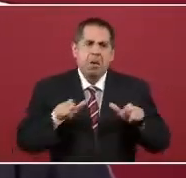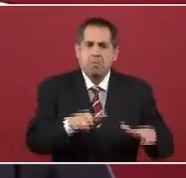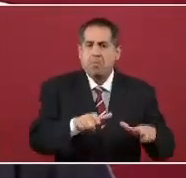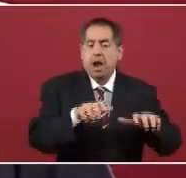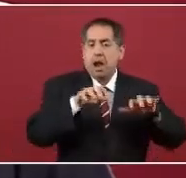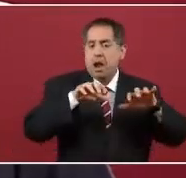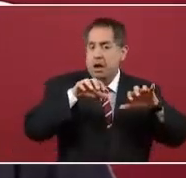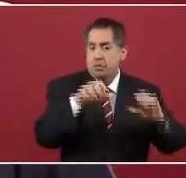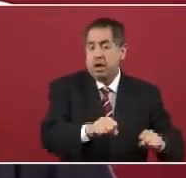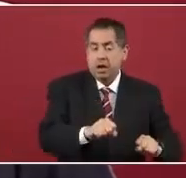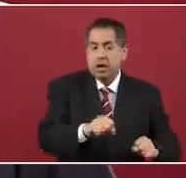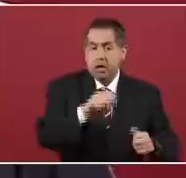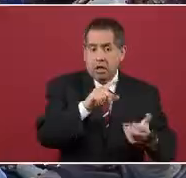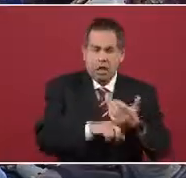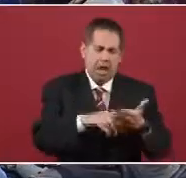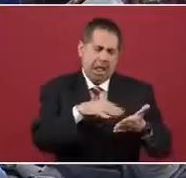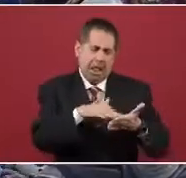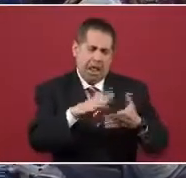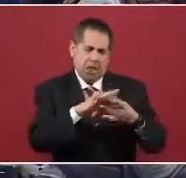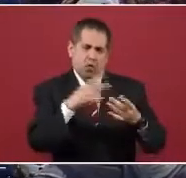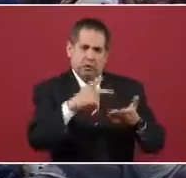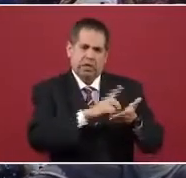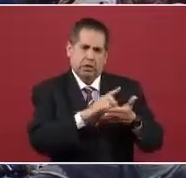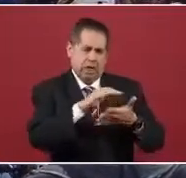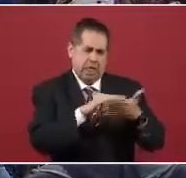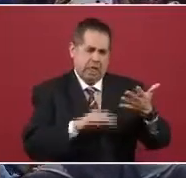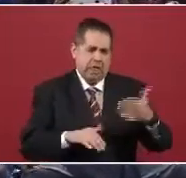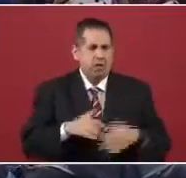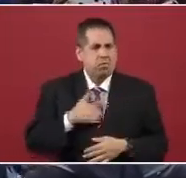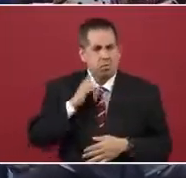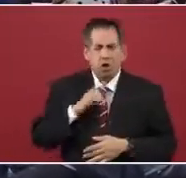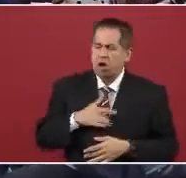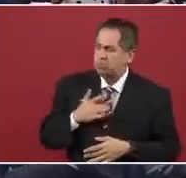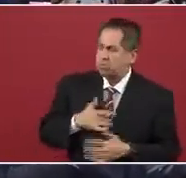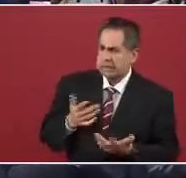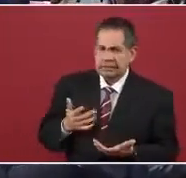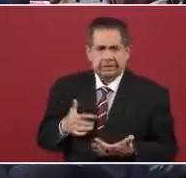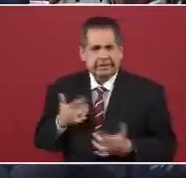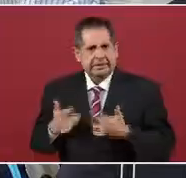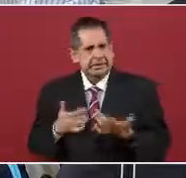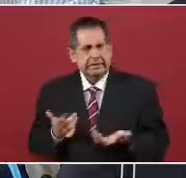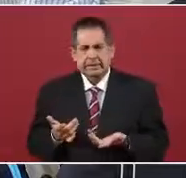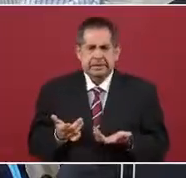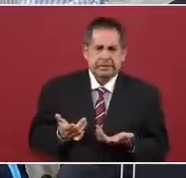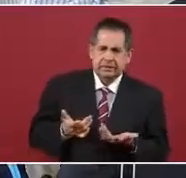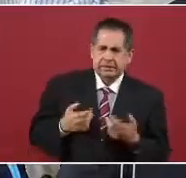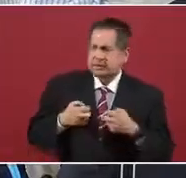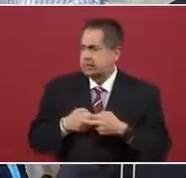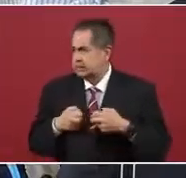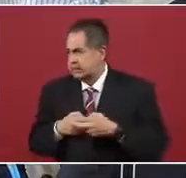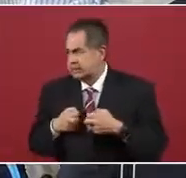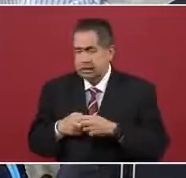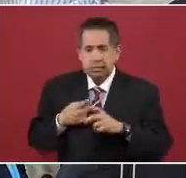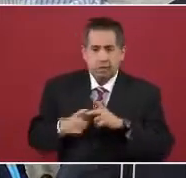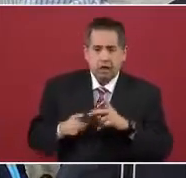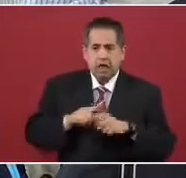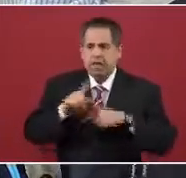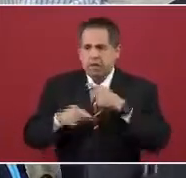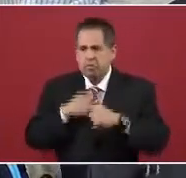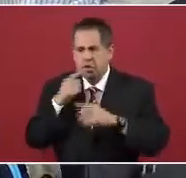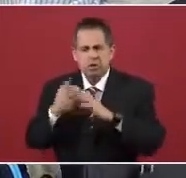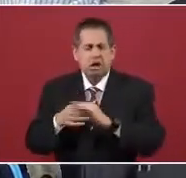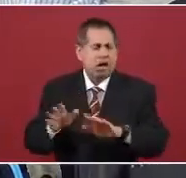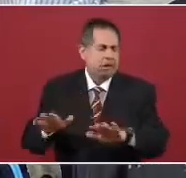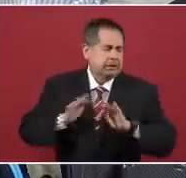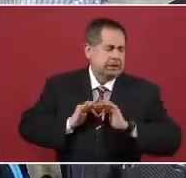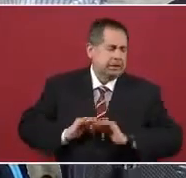la detienen, le leen sus derechos, ella se muestra pues un poco nerviosa al principio, después dice que está